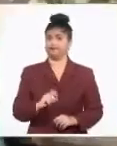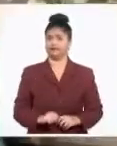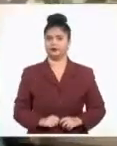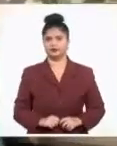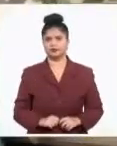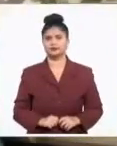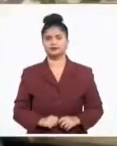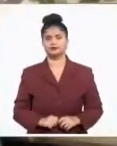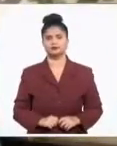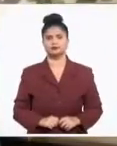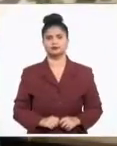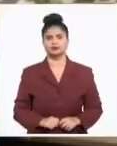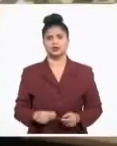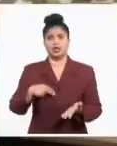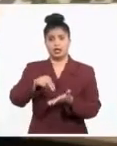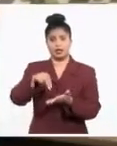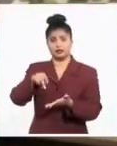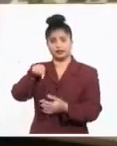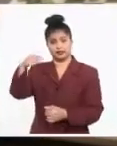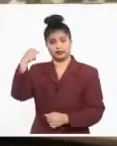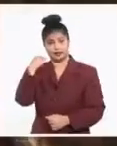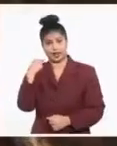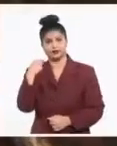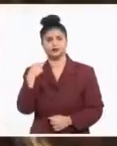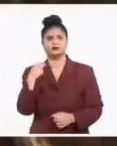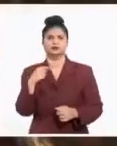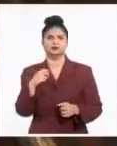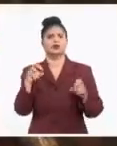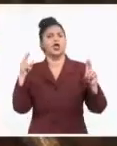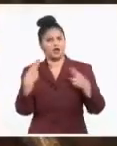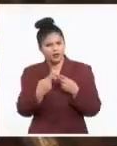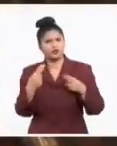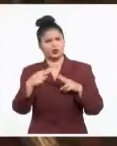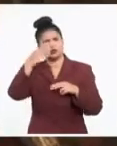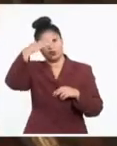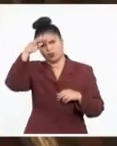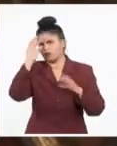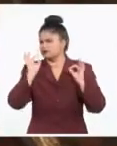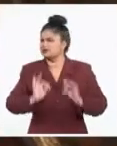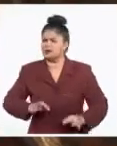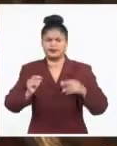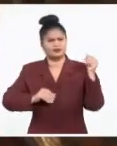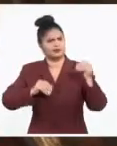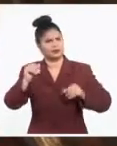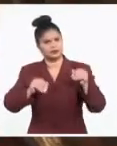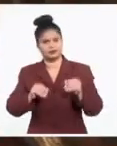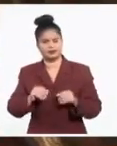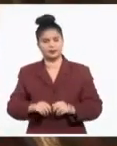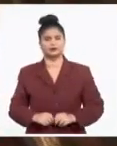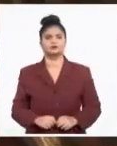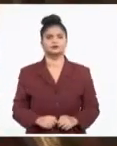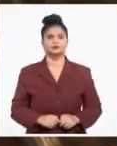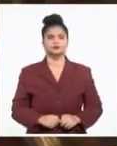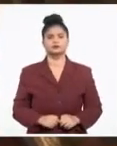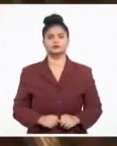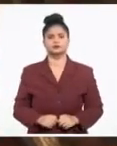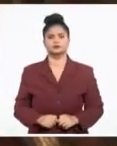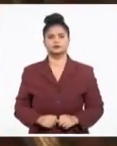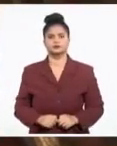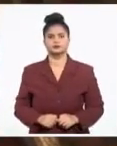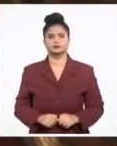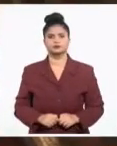ajedrez realmente este año ha tenido grandes actividades y ha tenido bastante apoyo de nuestro organismo, partiendo de las dificultades que tiene el país. Y ellos,